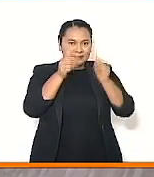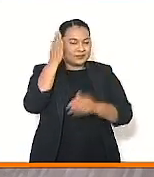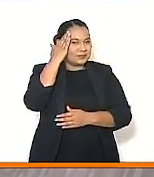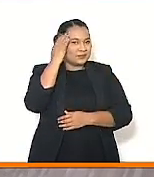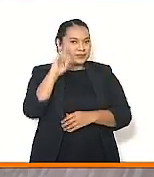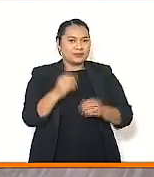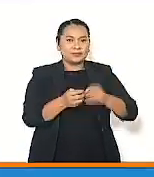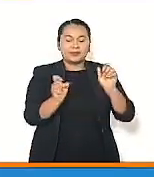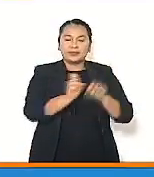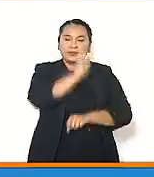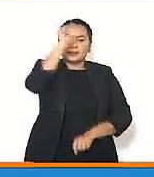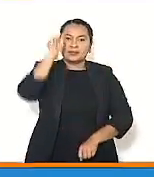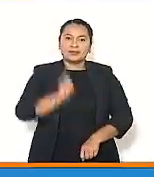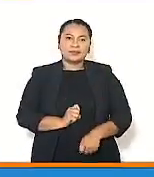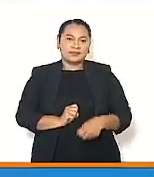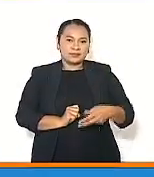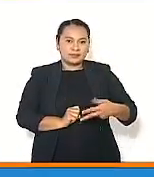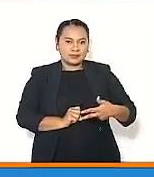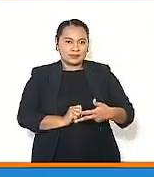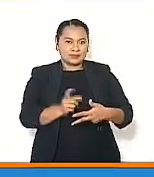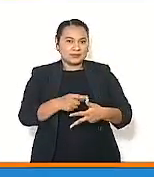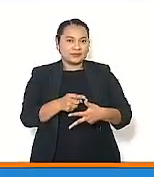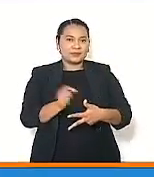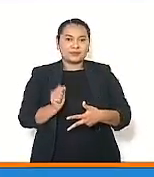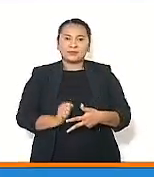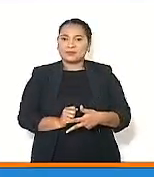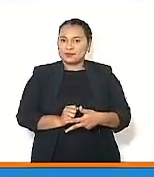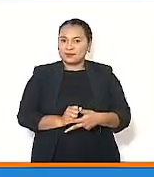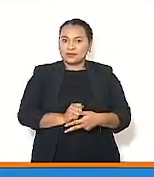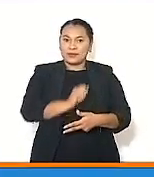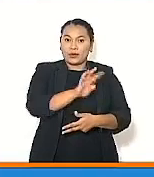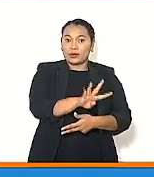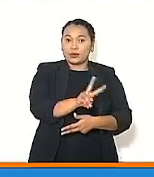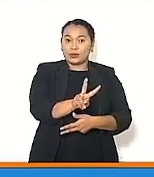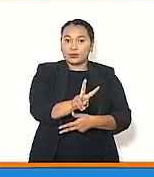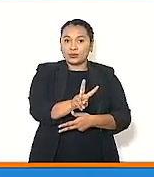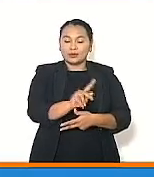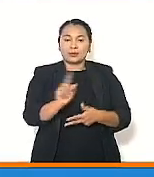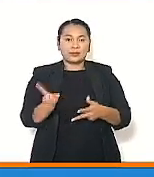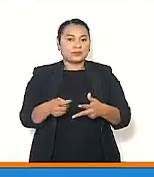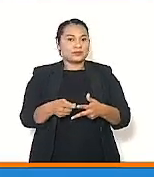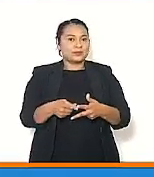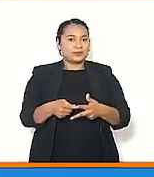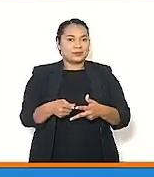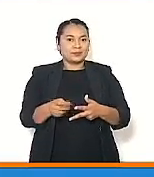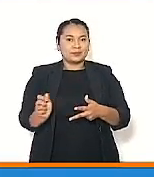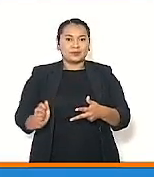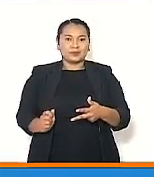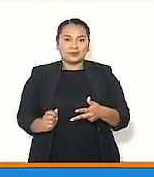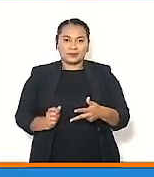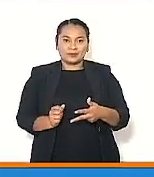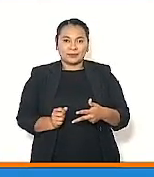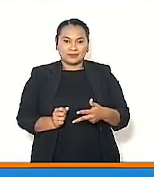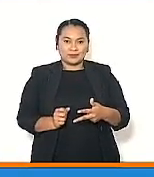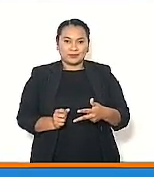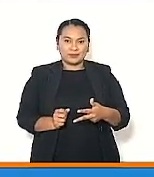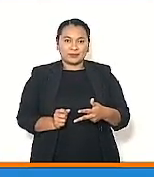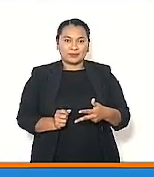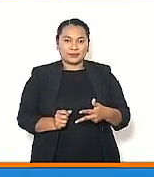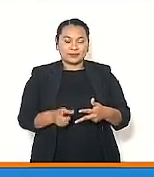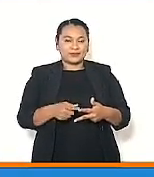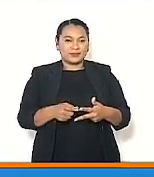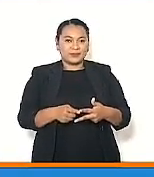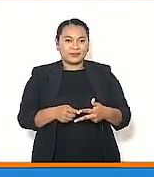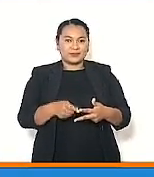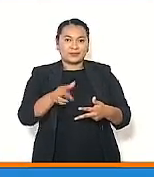número afortunado es el 42, segundo número. Y este es